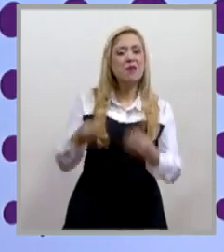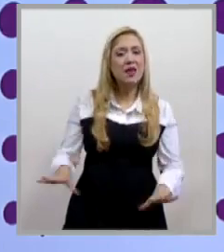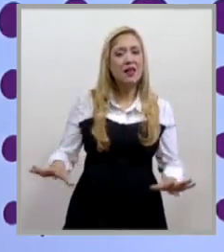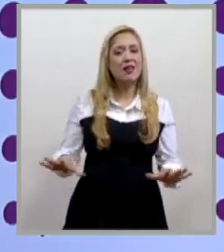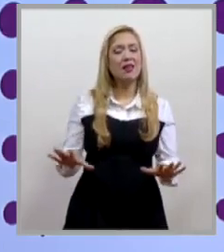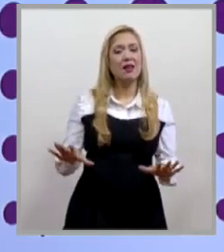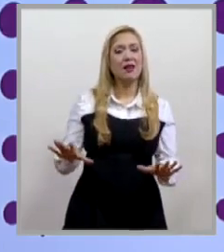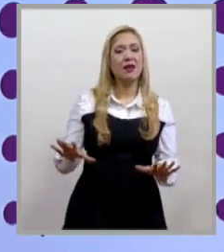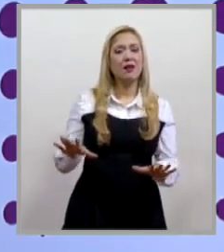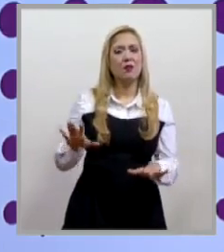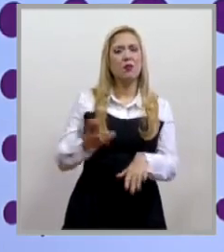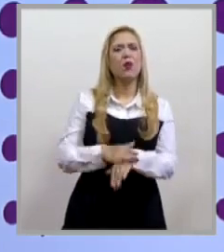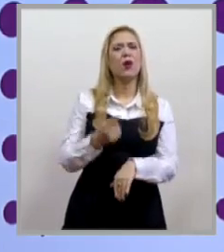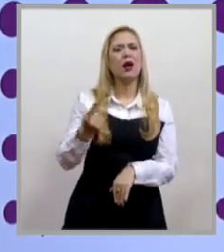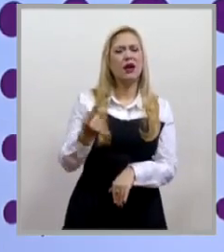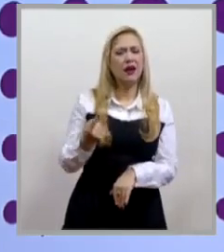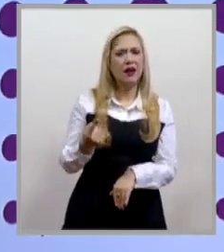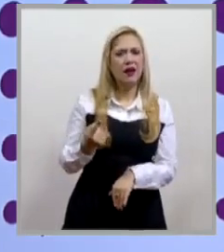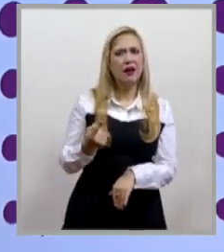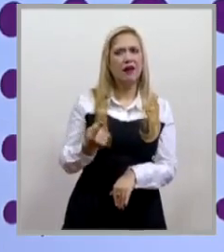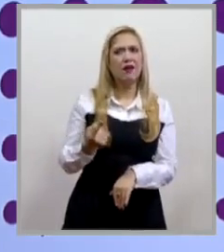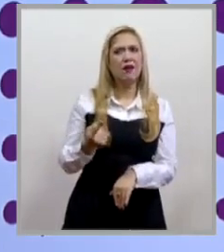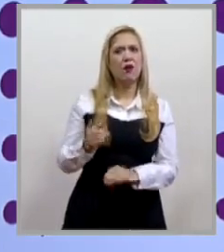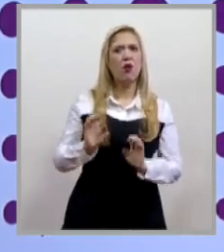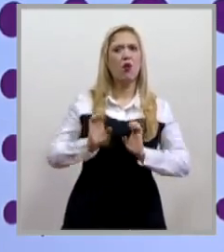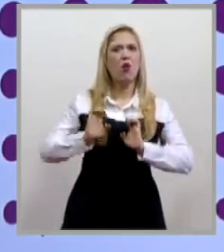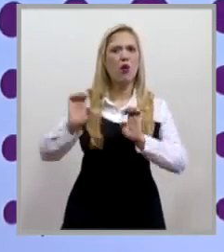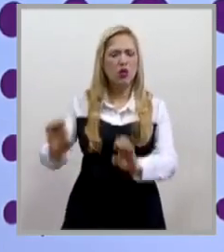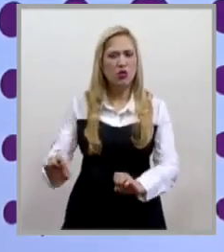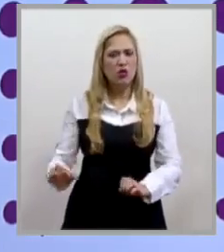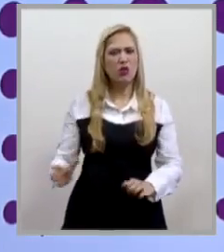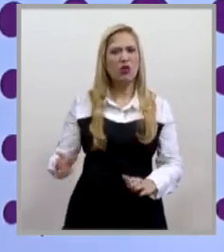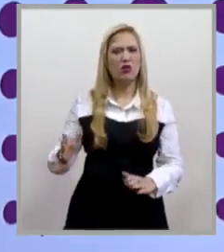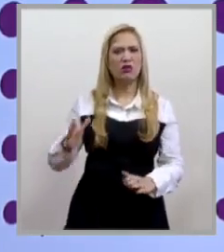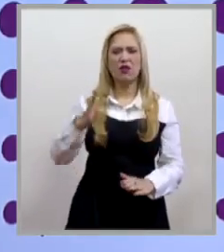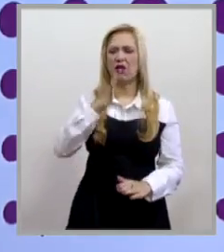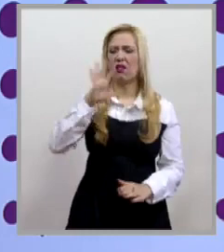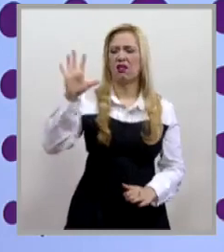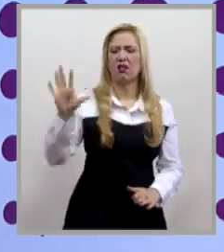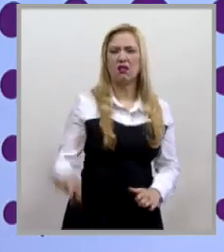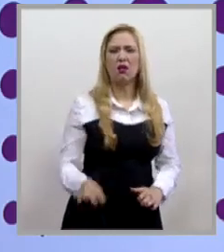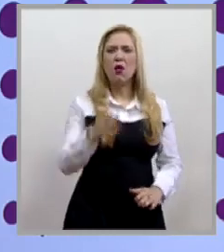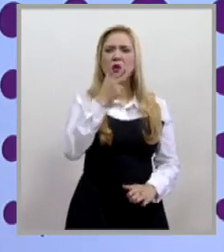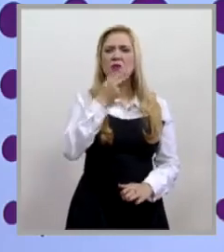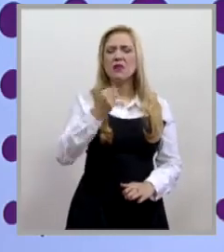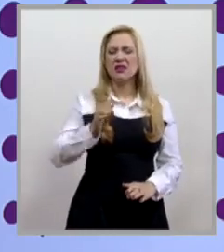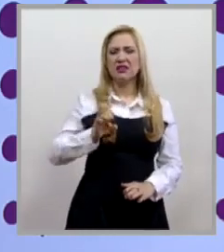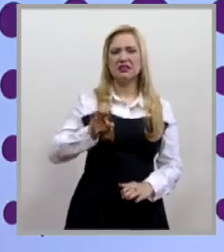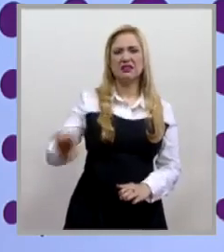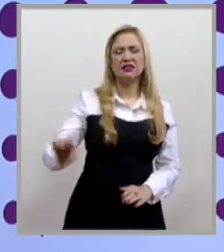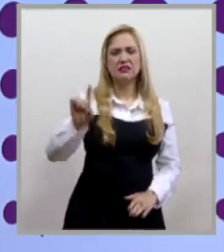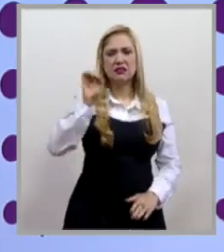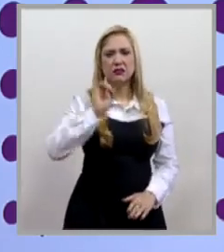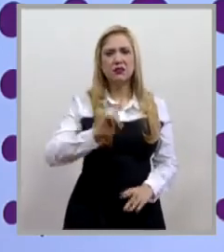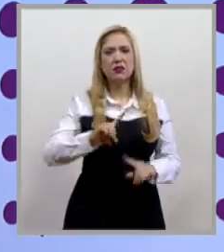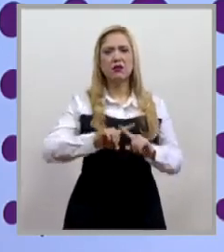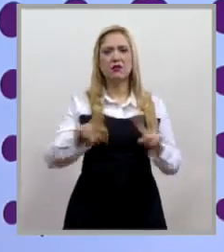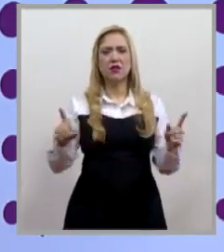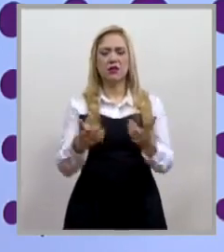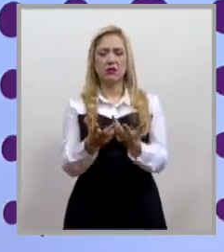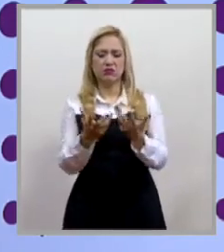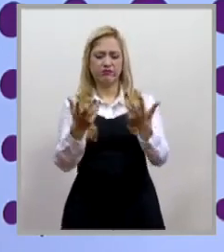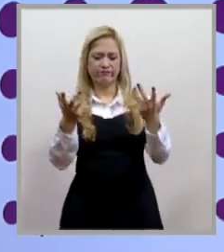estas razones de odio, la misoginia, la diferencia es que existe entre hombres y mujeres,